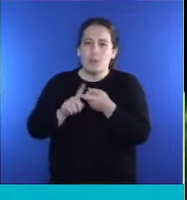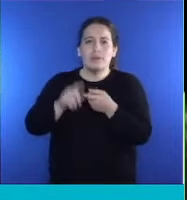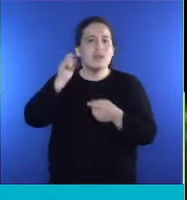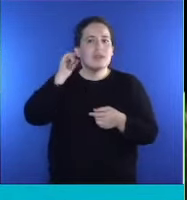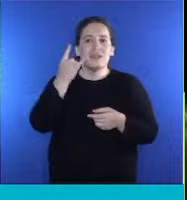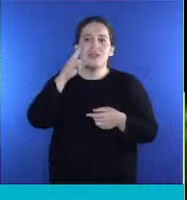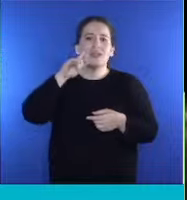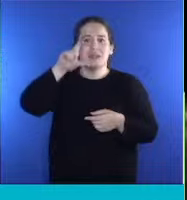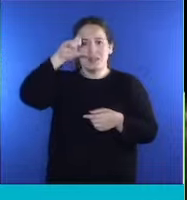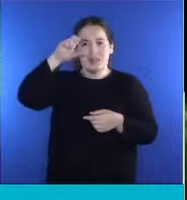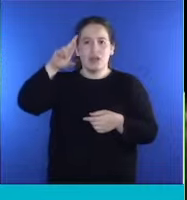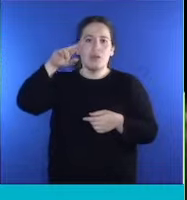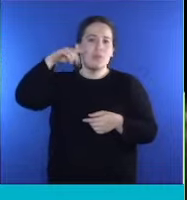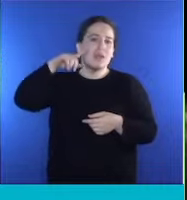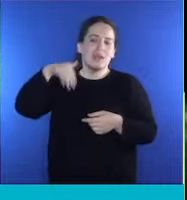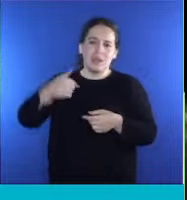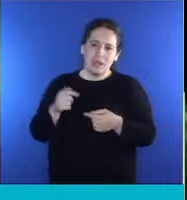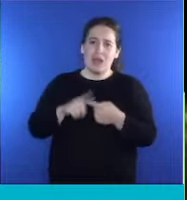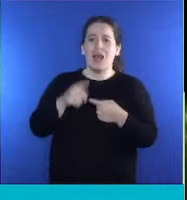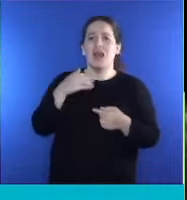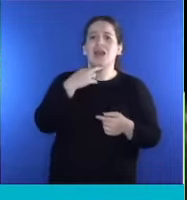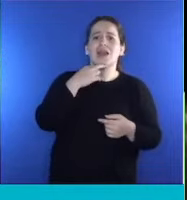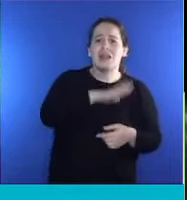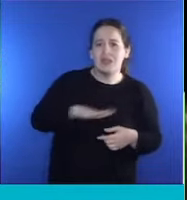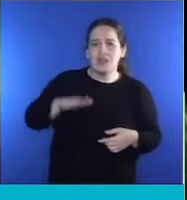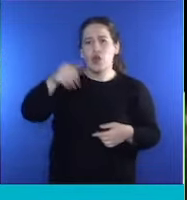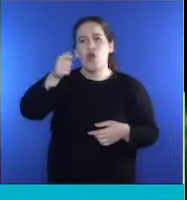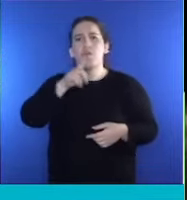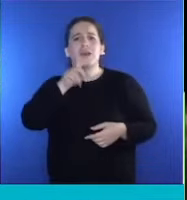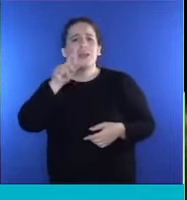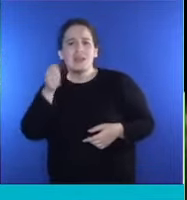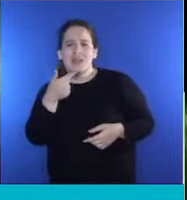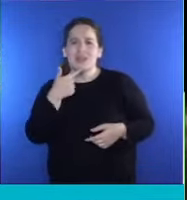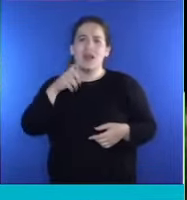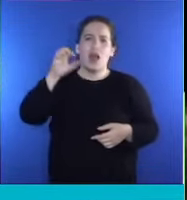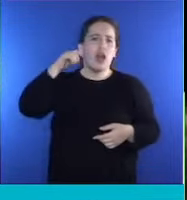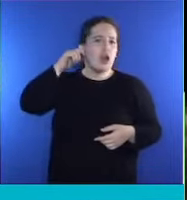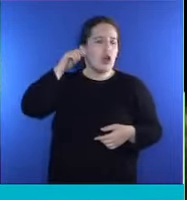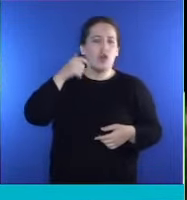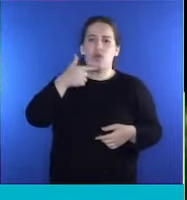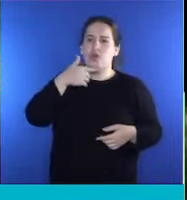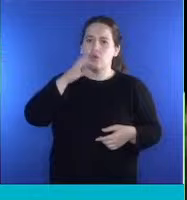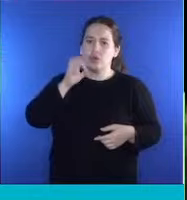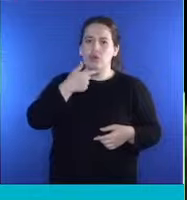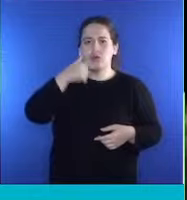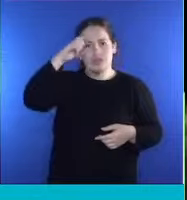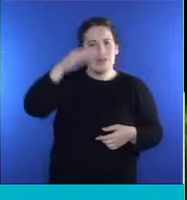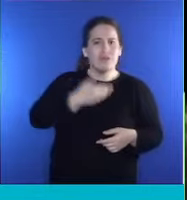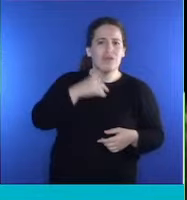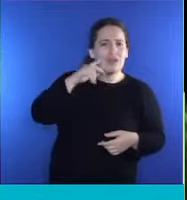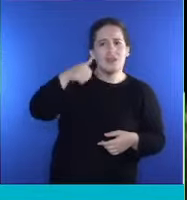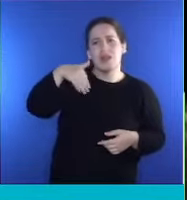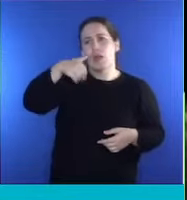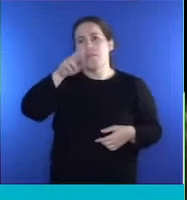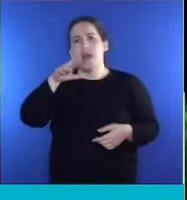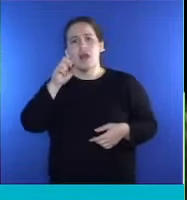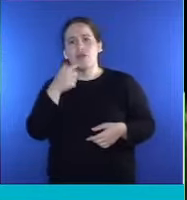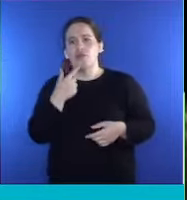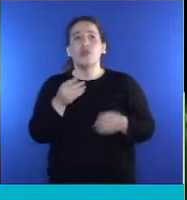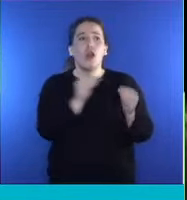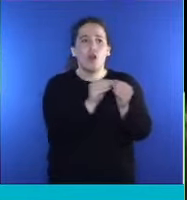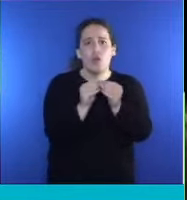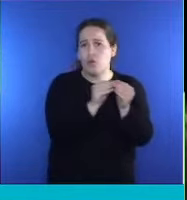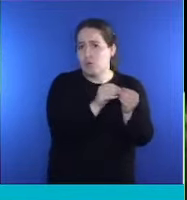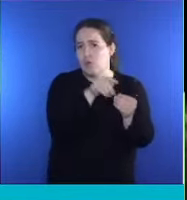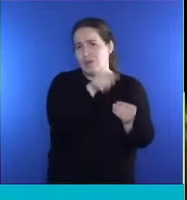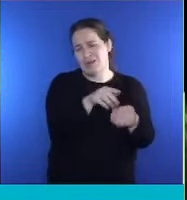natal Josefina Lucía Matías Marcos a sus compañeros acá tenemos al al Gran flaco gando